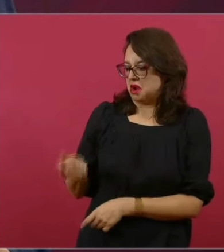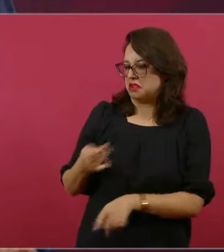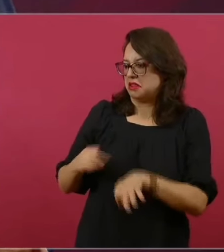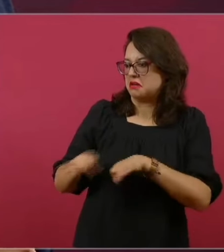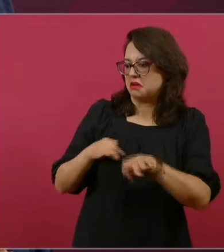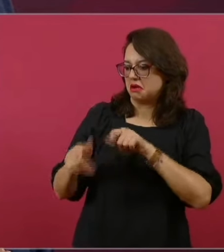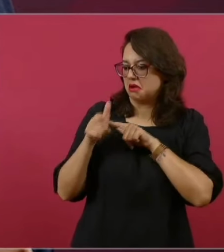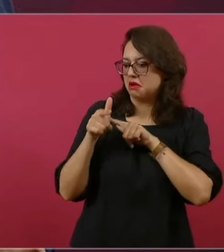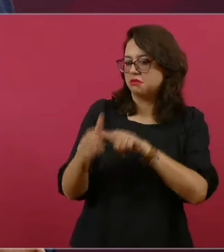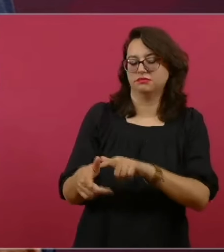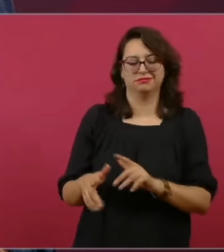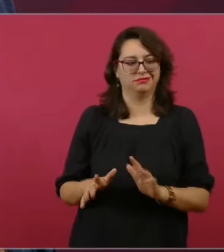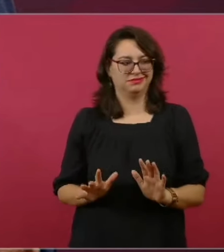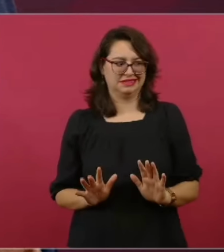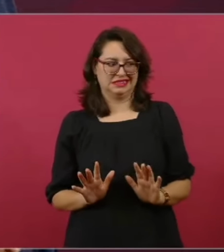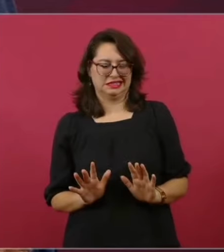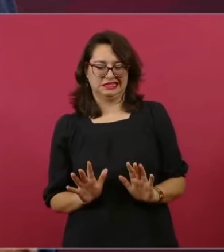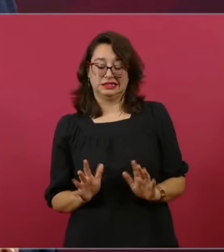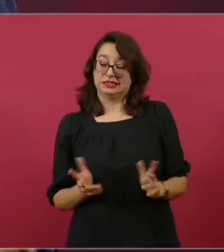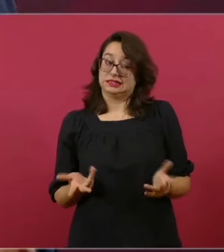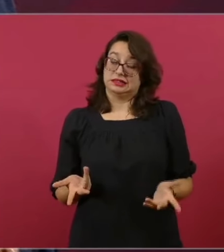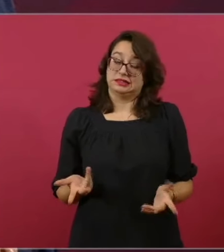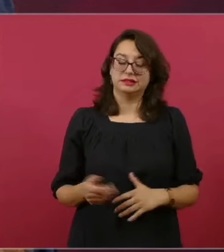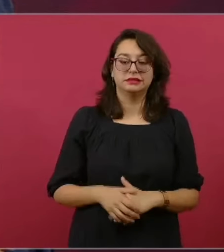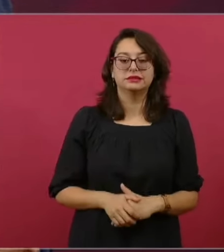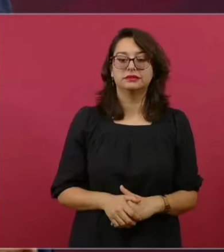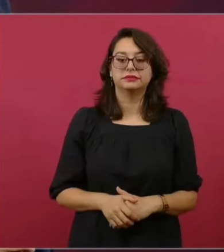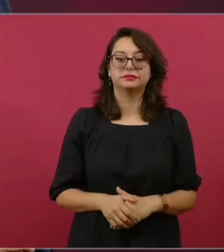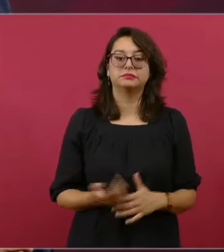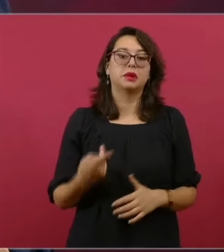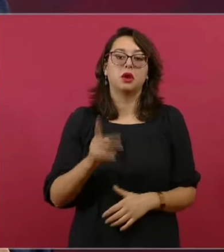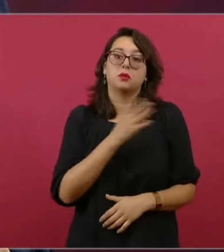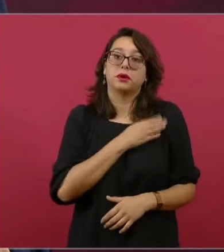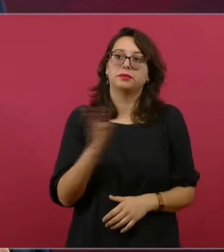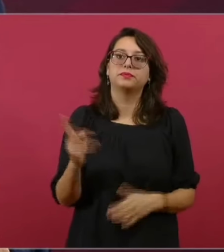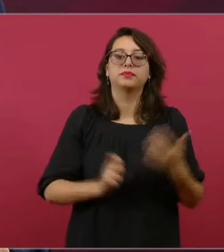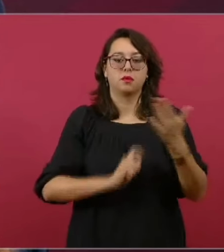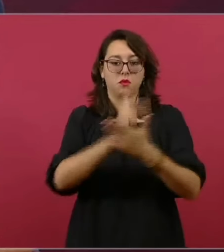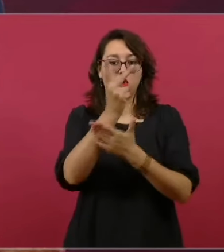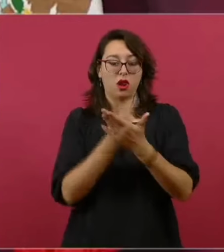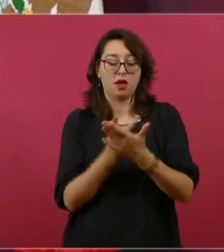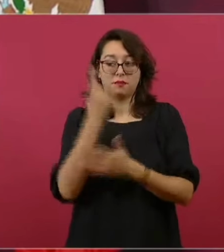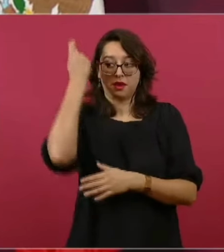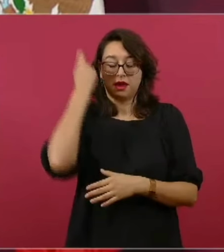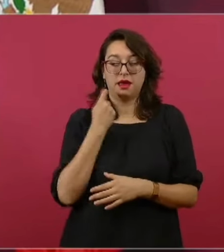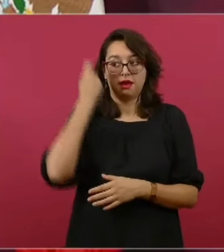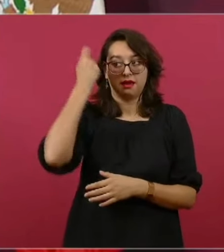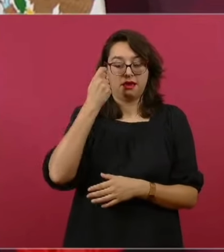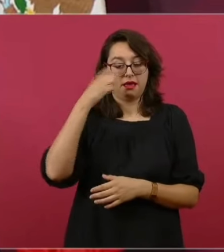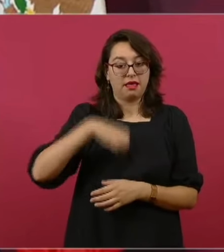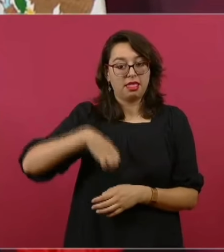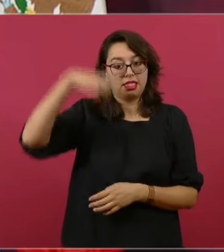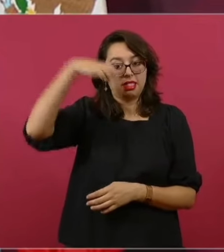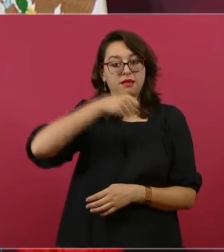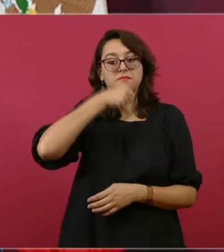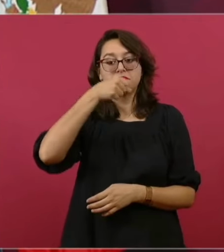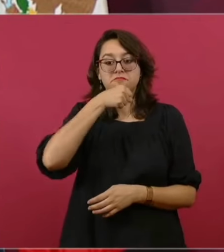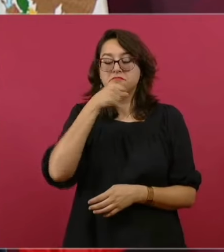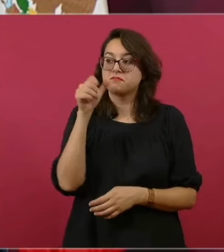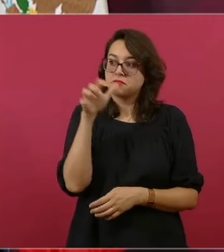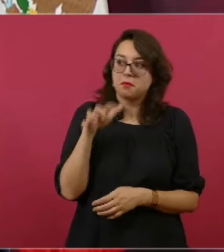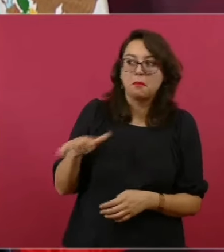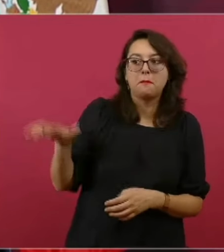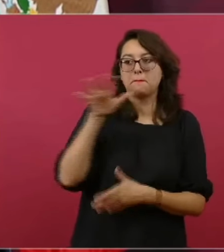Entonces, ese programa es el más aceptado y también es el que más les